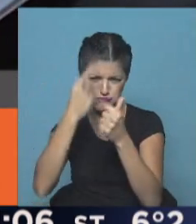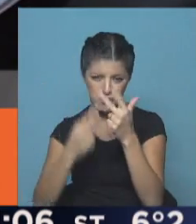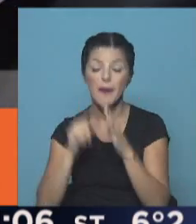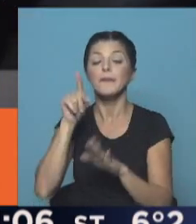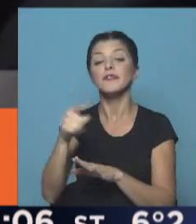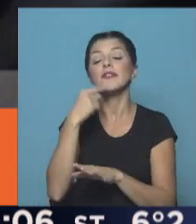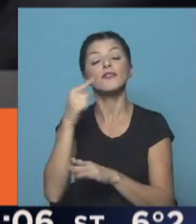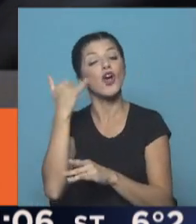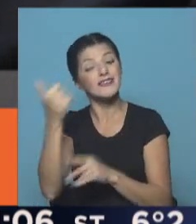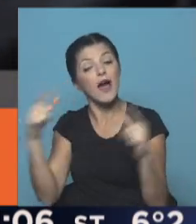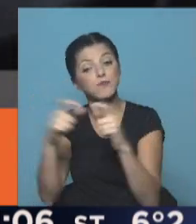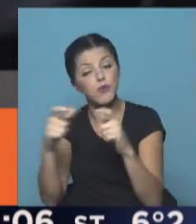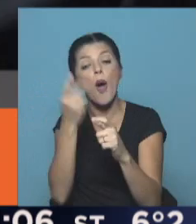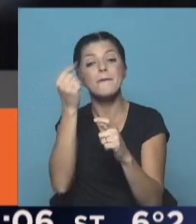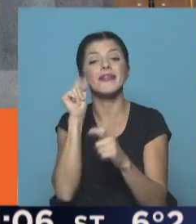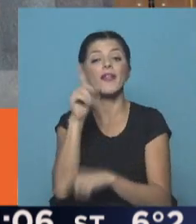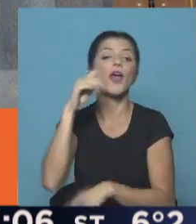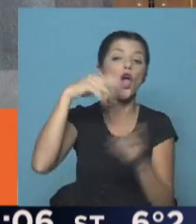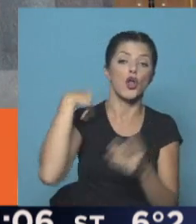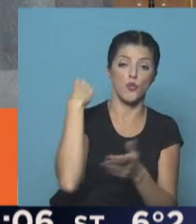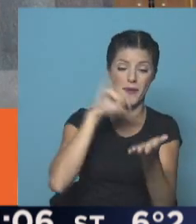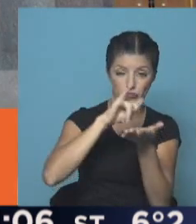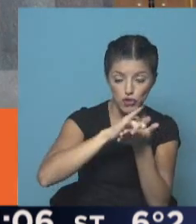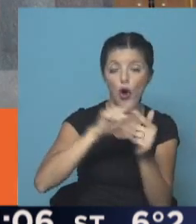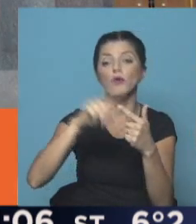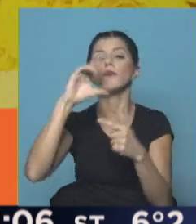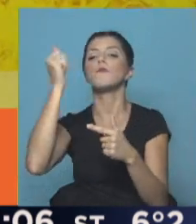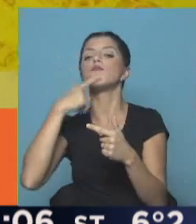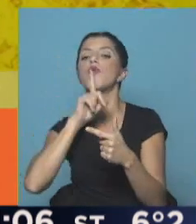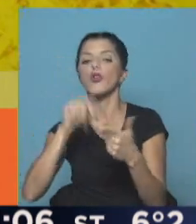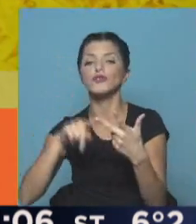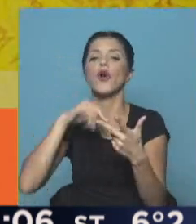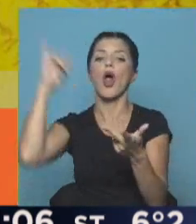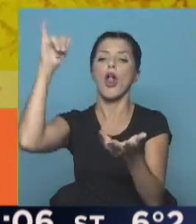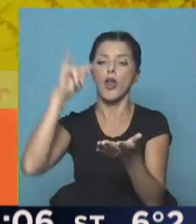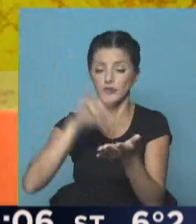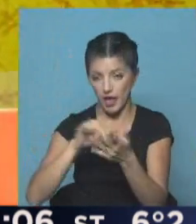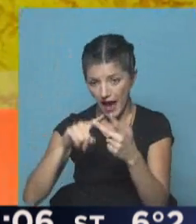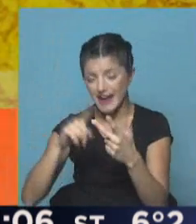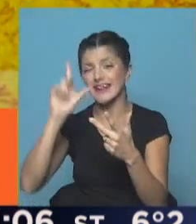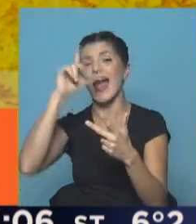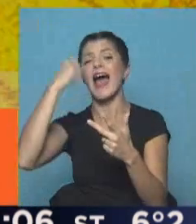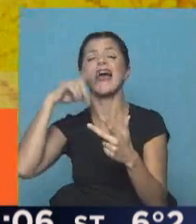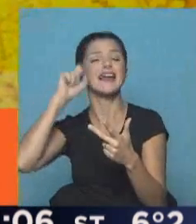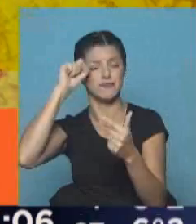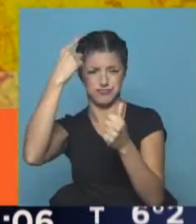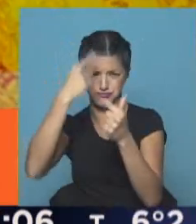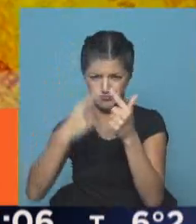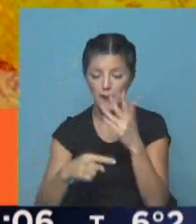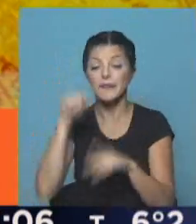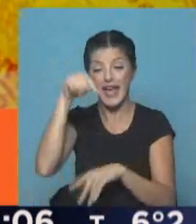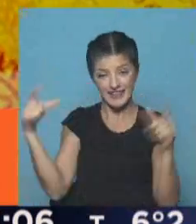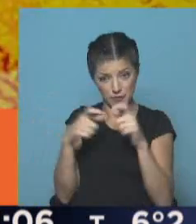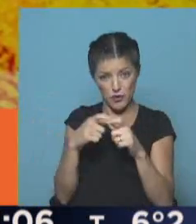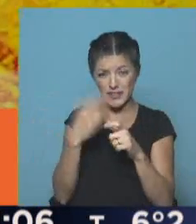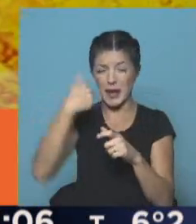hay fondos institucionales de Nueva York, Boston, Los Ángeles y Londres. El título, el más extenso de la historia argentina, tiene un cupón